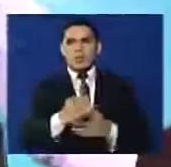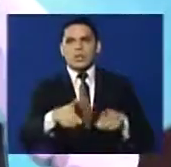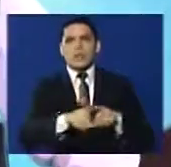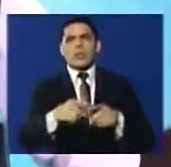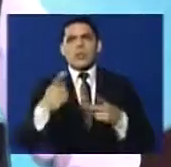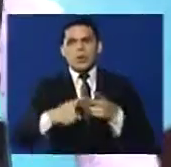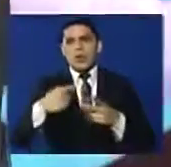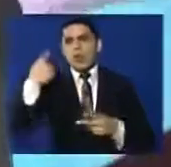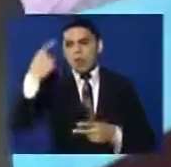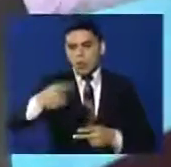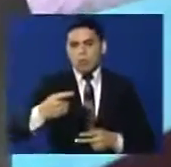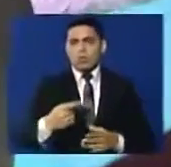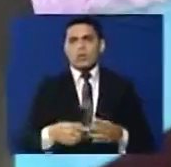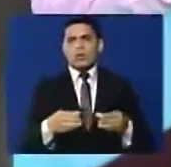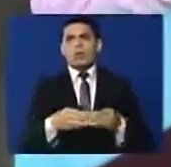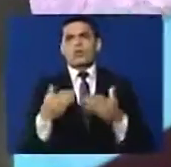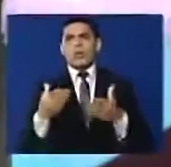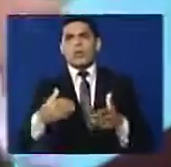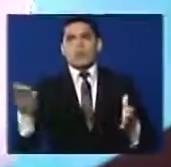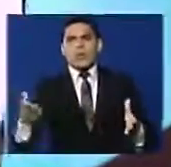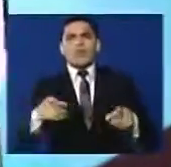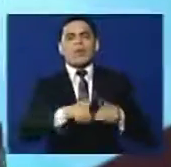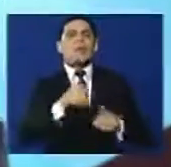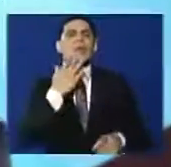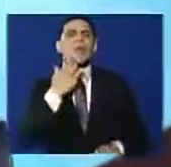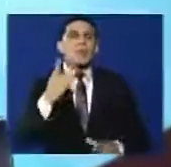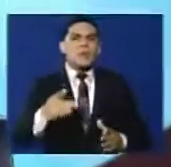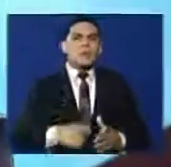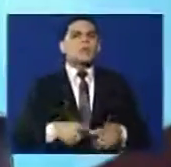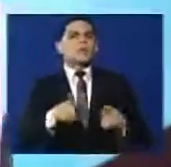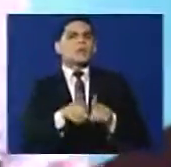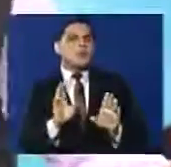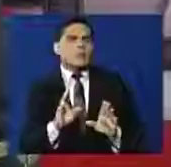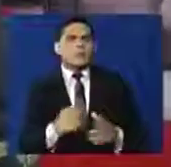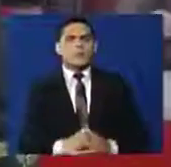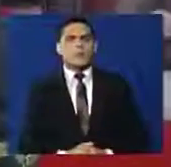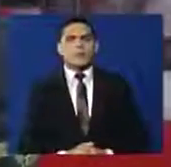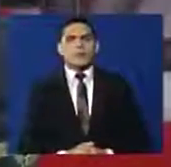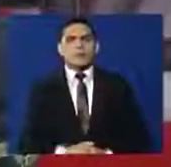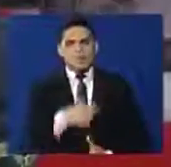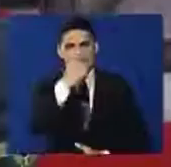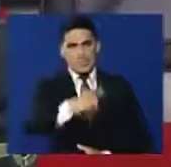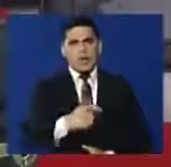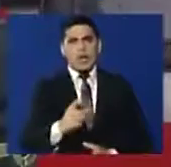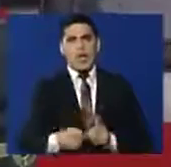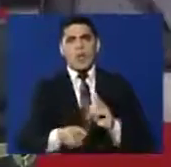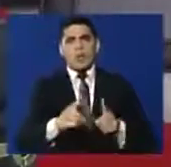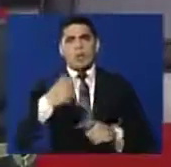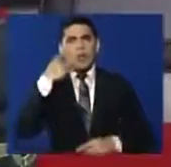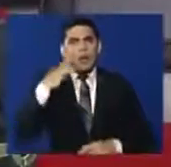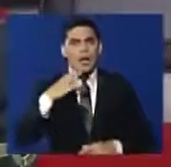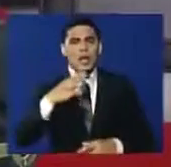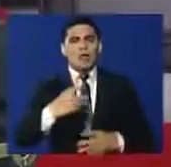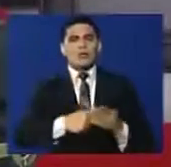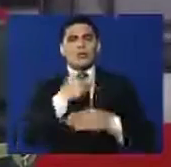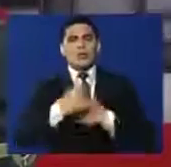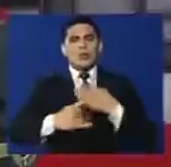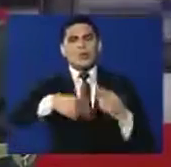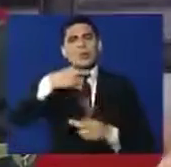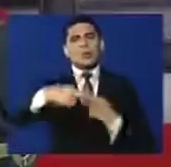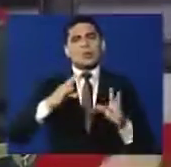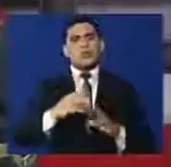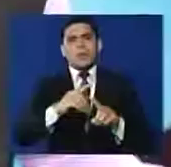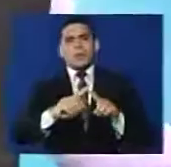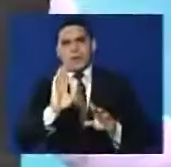el que no se le han dado. Sino que, gracias, presidente, y chao, yo te voy a dar palo por el otro. Hay gente también que cree en su proyecto político revolucionario. No, puede